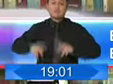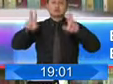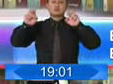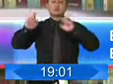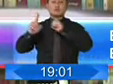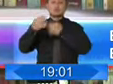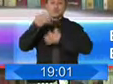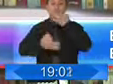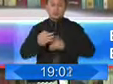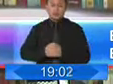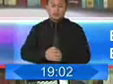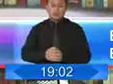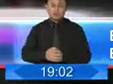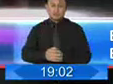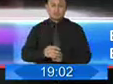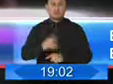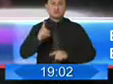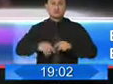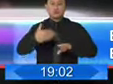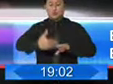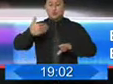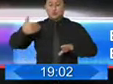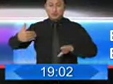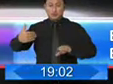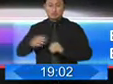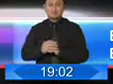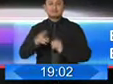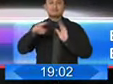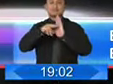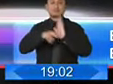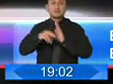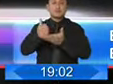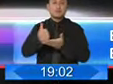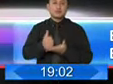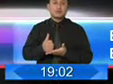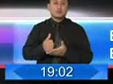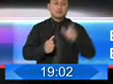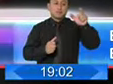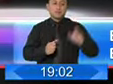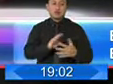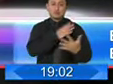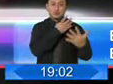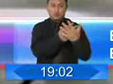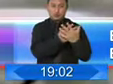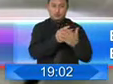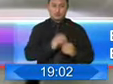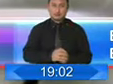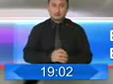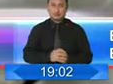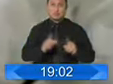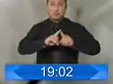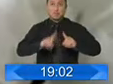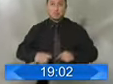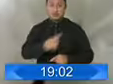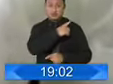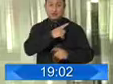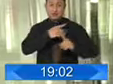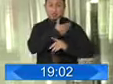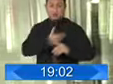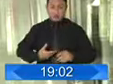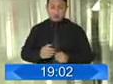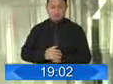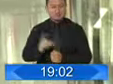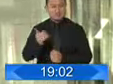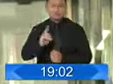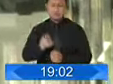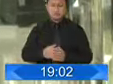aplicar el efecto retroactivo en las normas más beneficiosas para el reo. Y en este caso, no ocurriría eso,